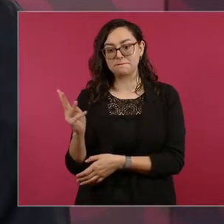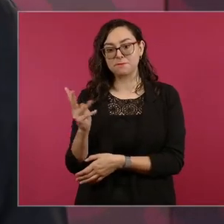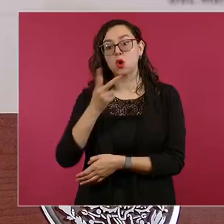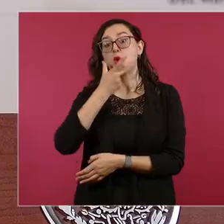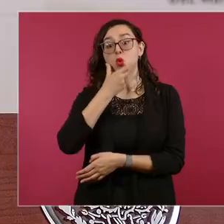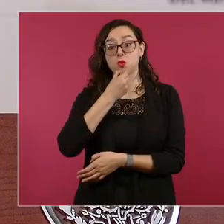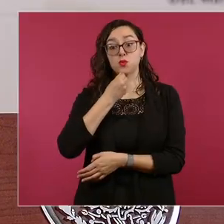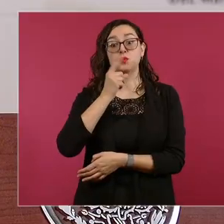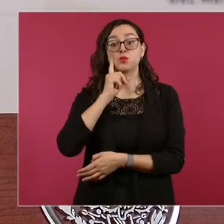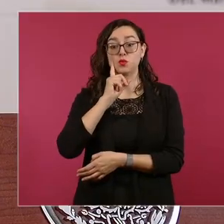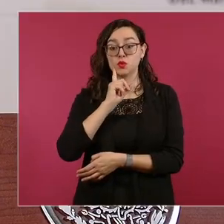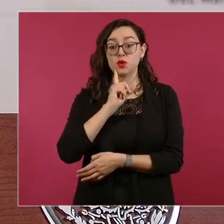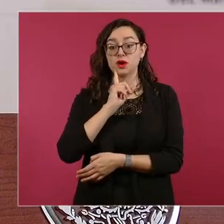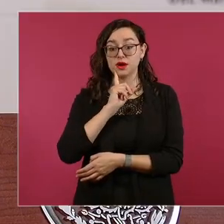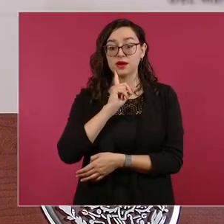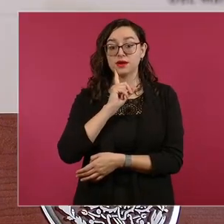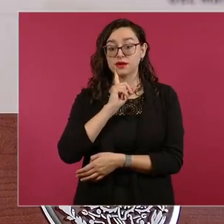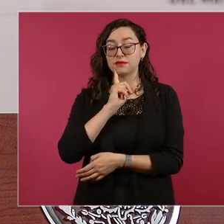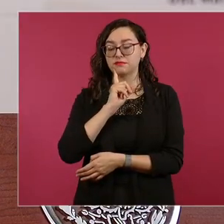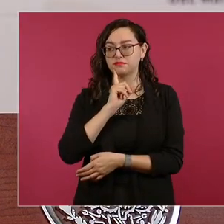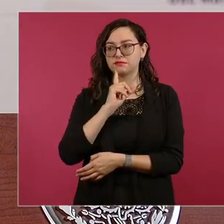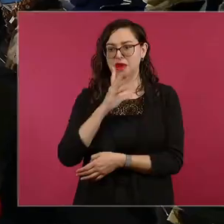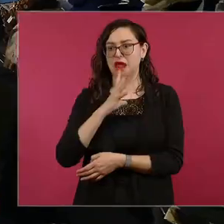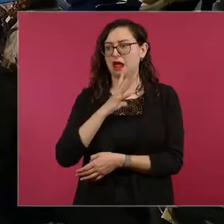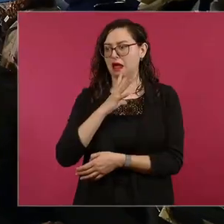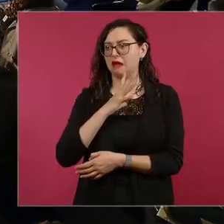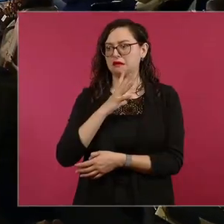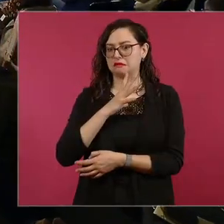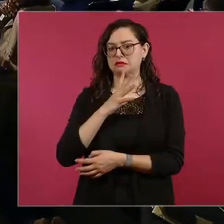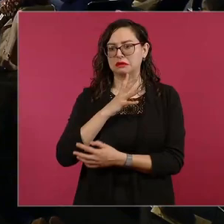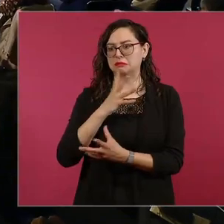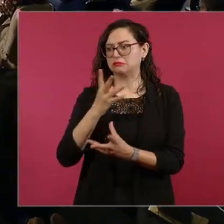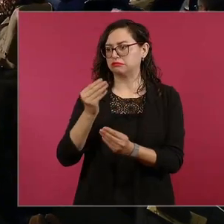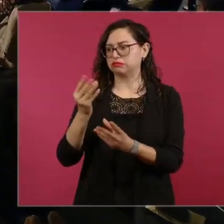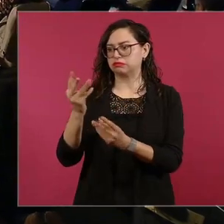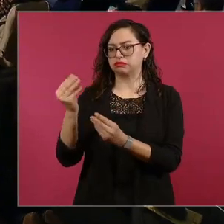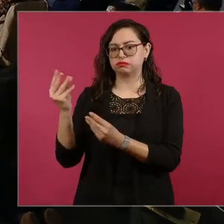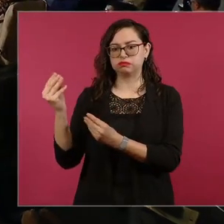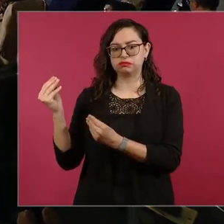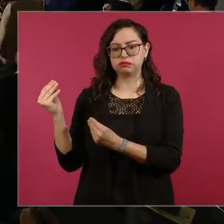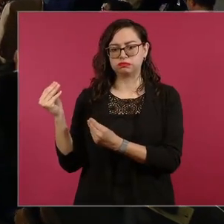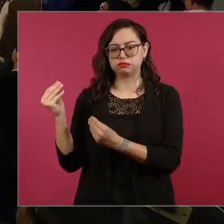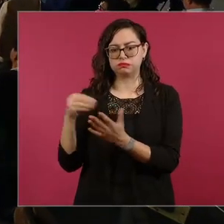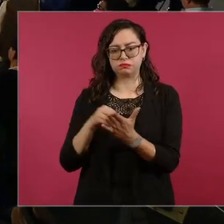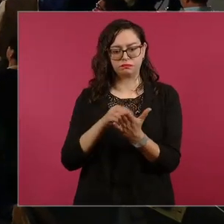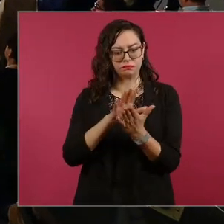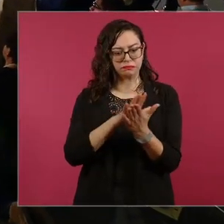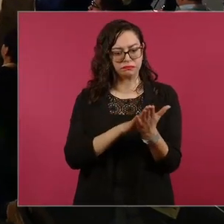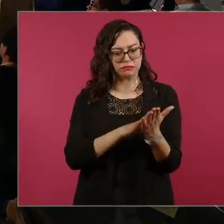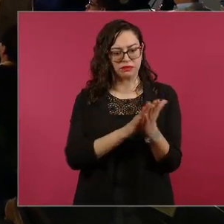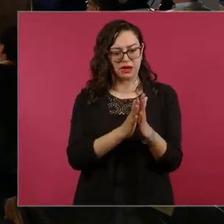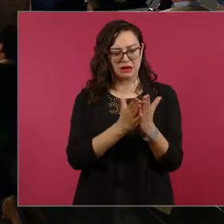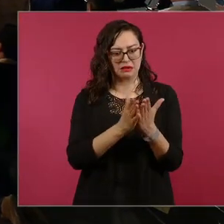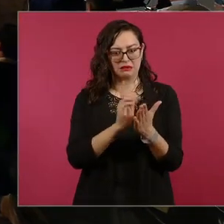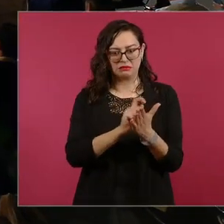que no se pueden incluir porque